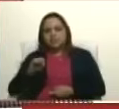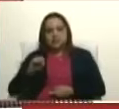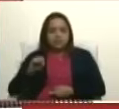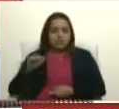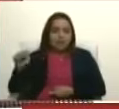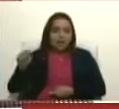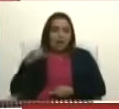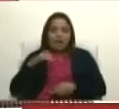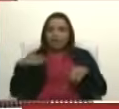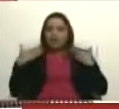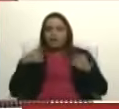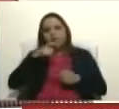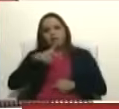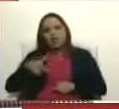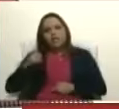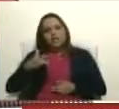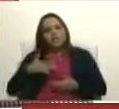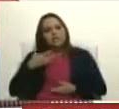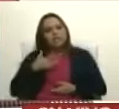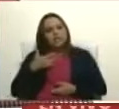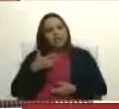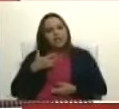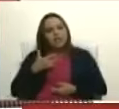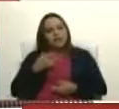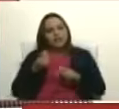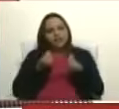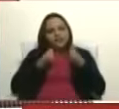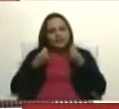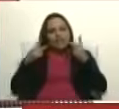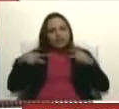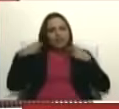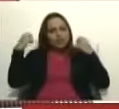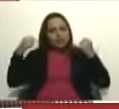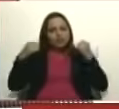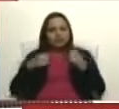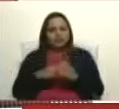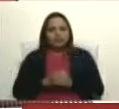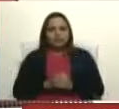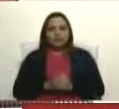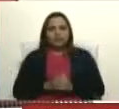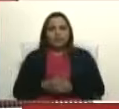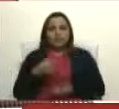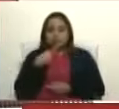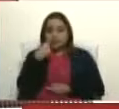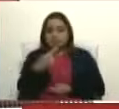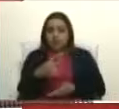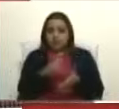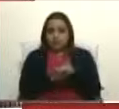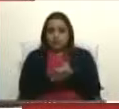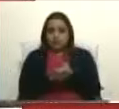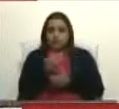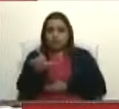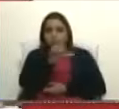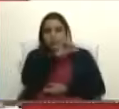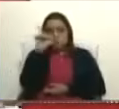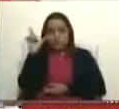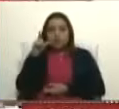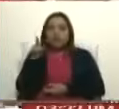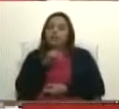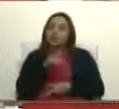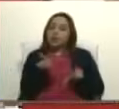la gente, ya se sentía el sabor de la victoria. Y yo le decía a los compañeros del partido, así como